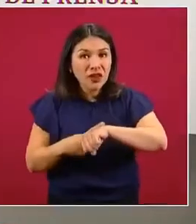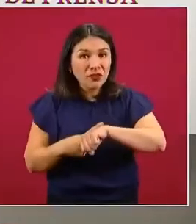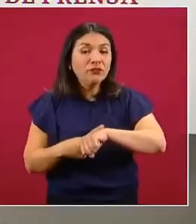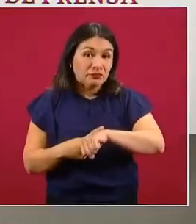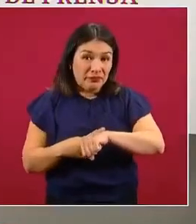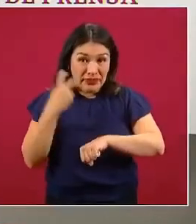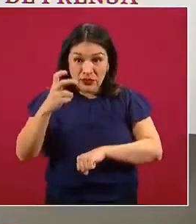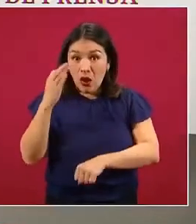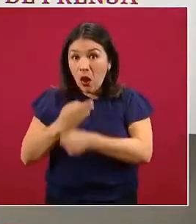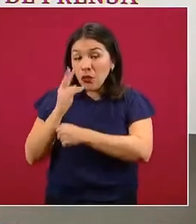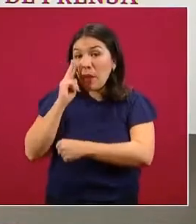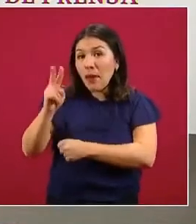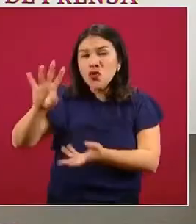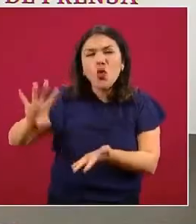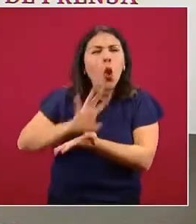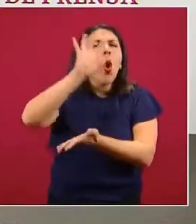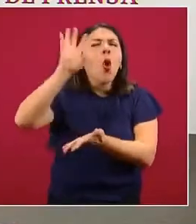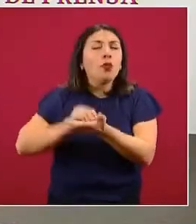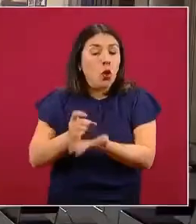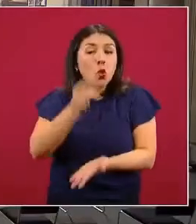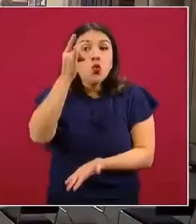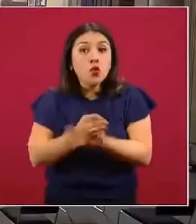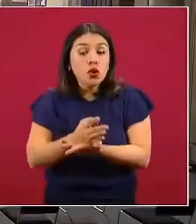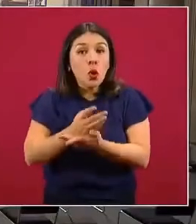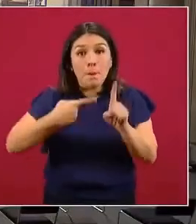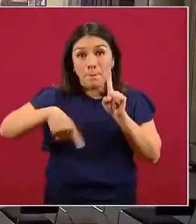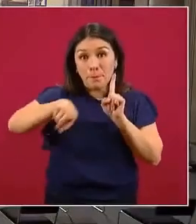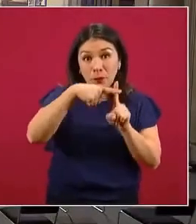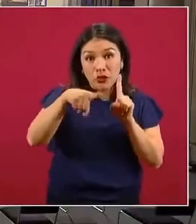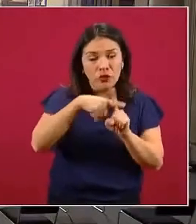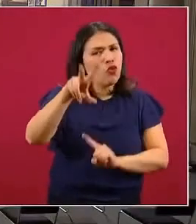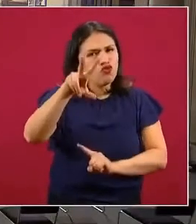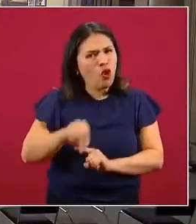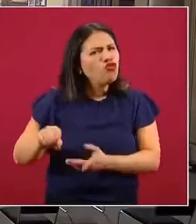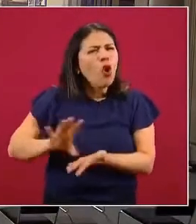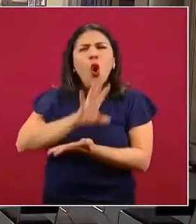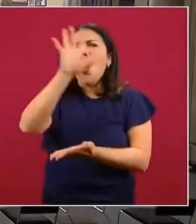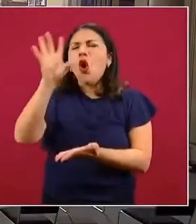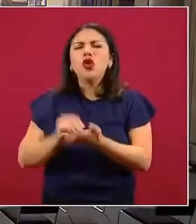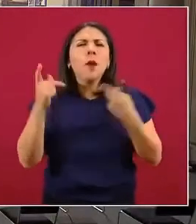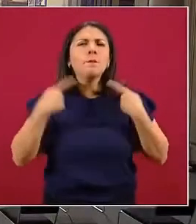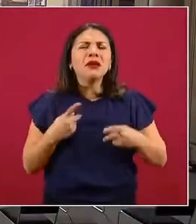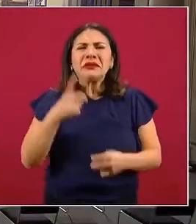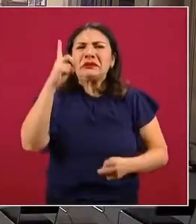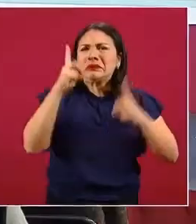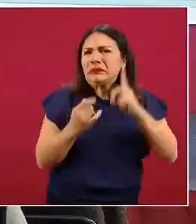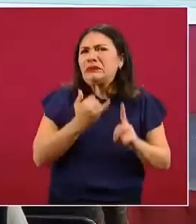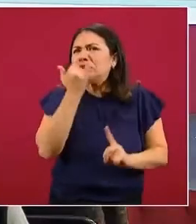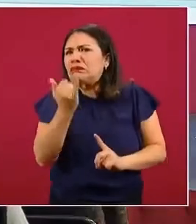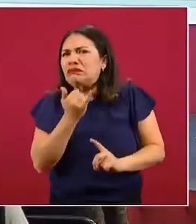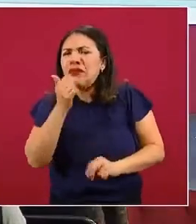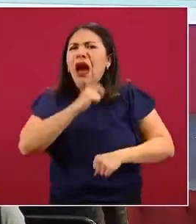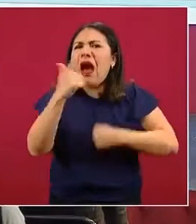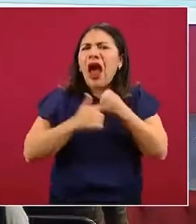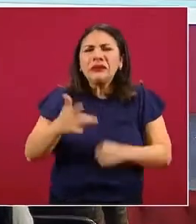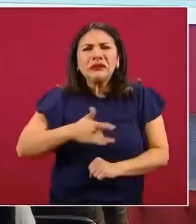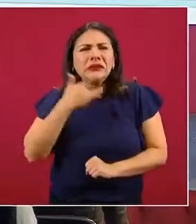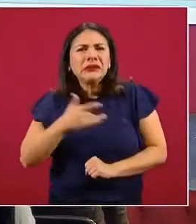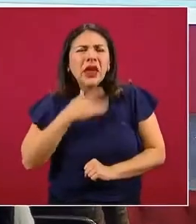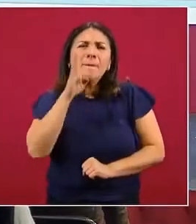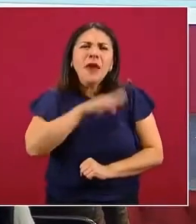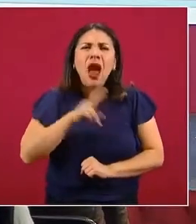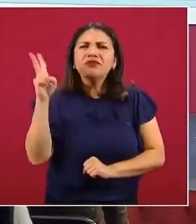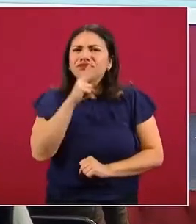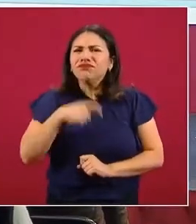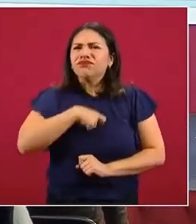todos, no estamos viendo solamente los casos de COVID-19, sino todas aquellas personas que presentaron algún signo o síntoma